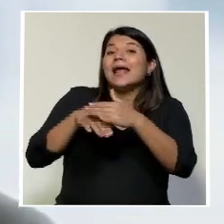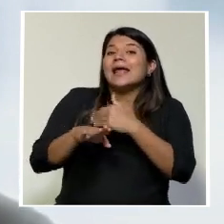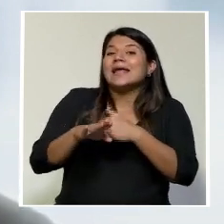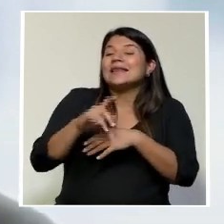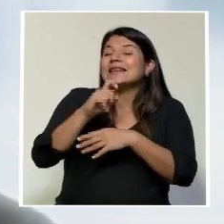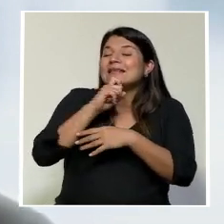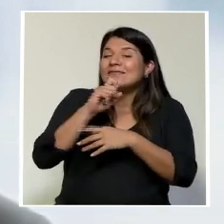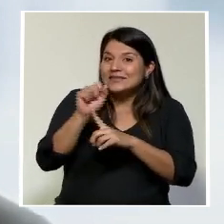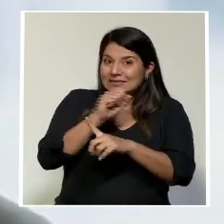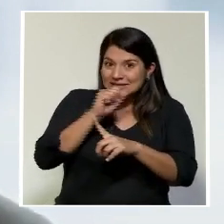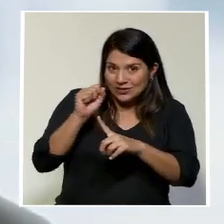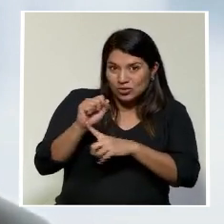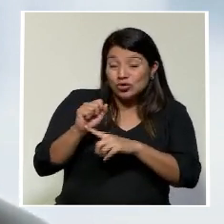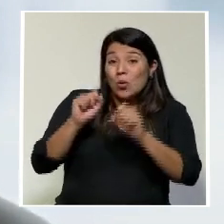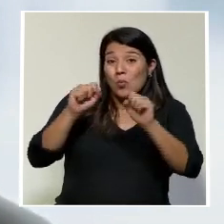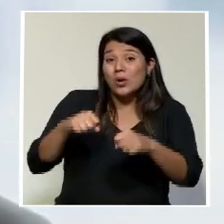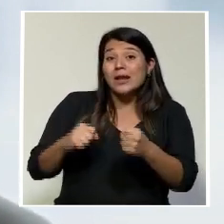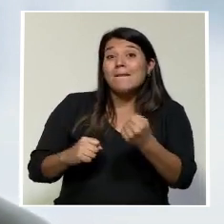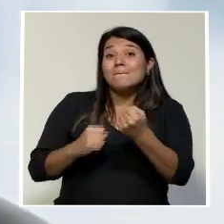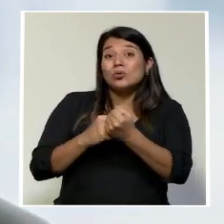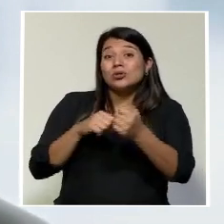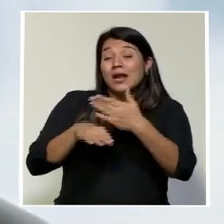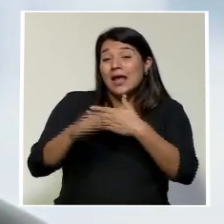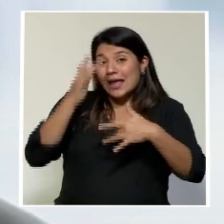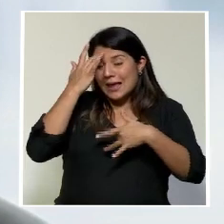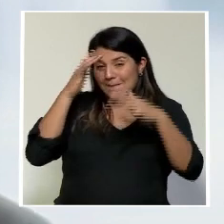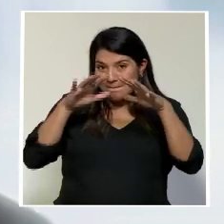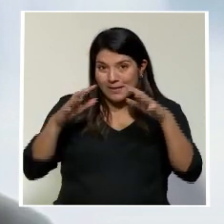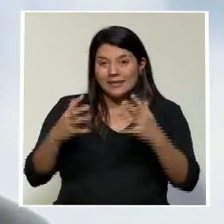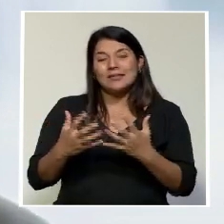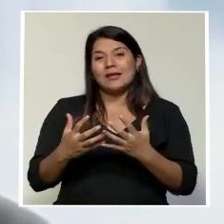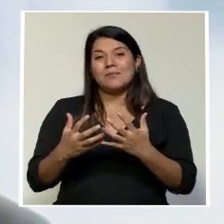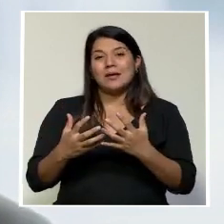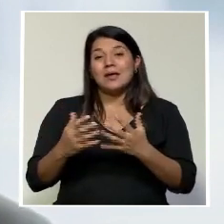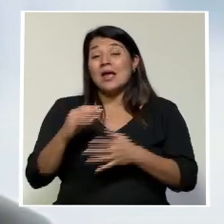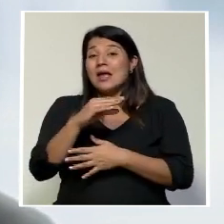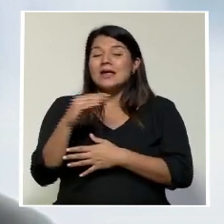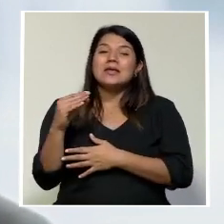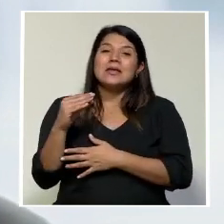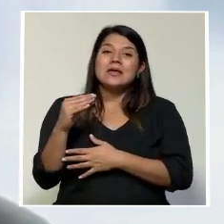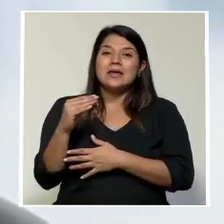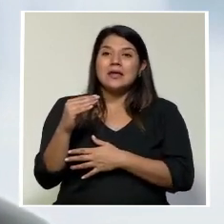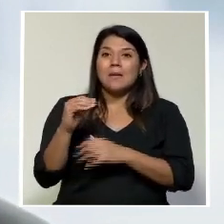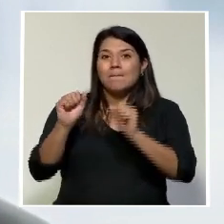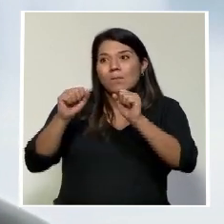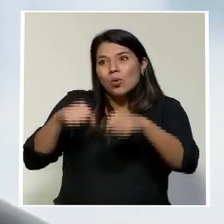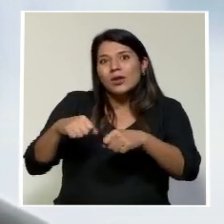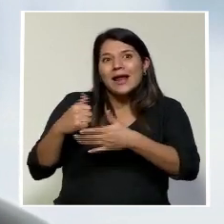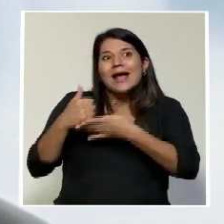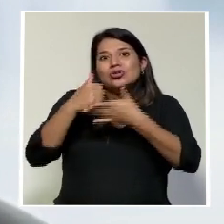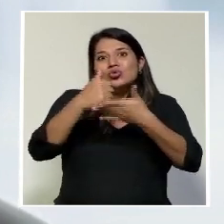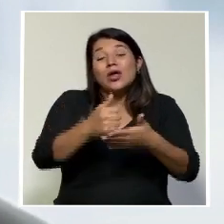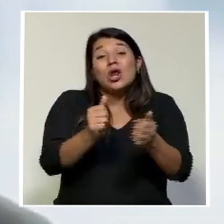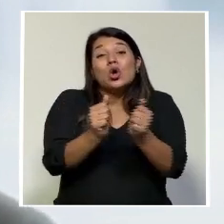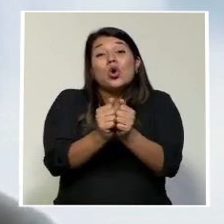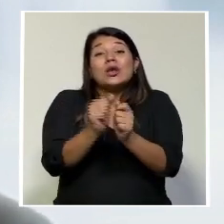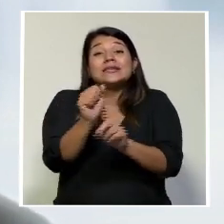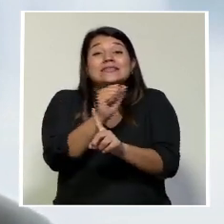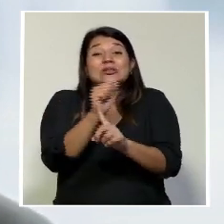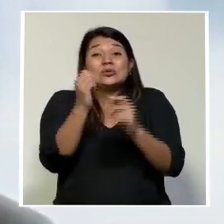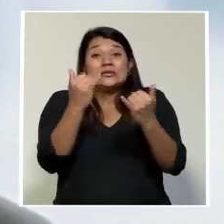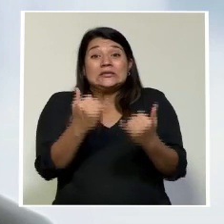pandemia, enfrentando una complicada saturación de los servicios de hospitales públicos.